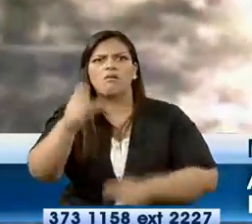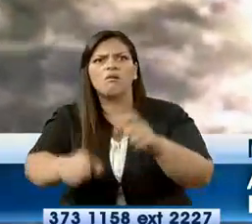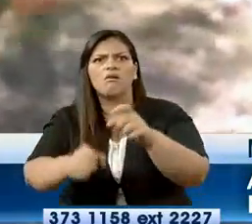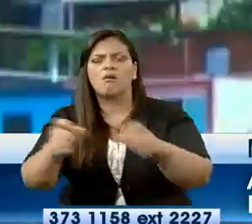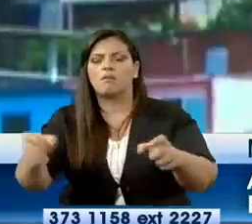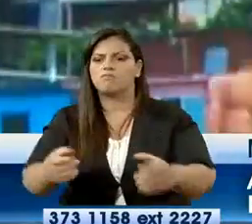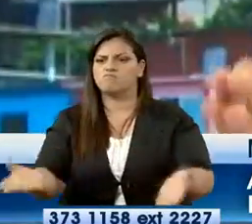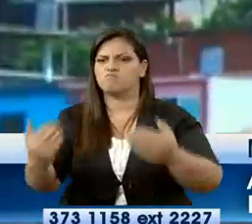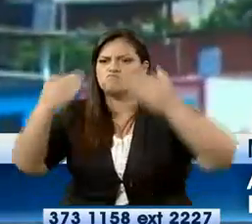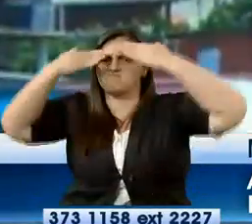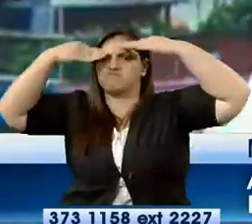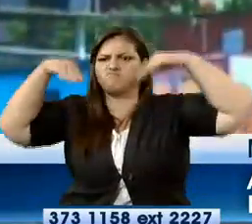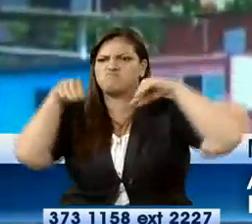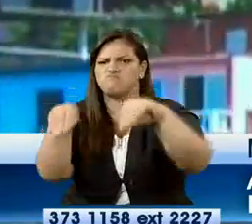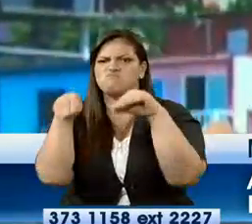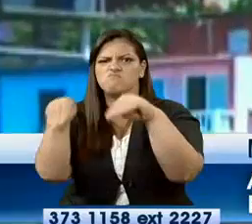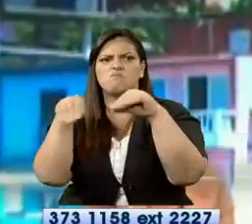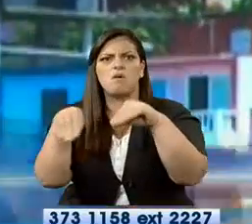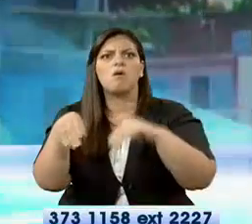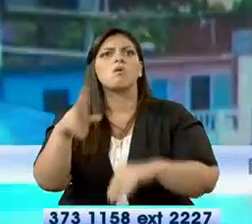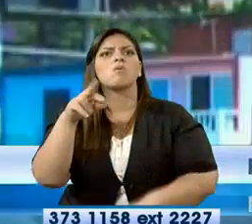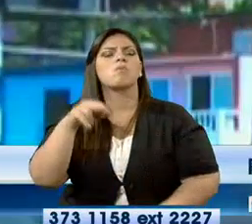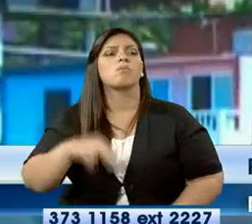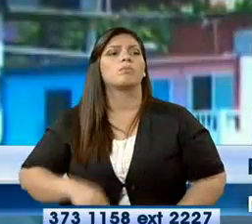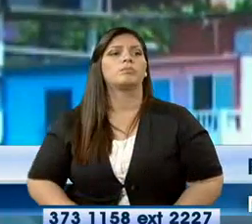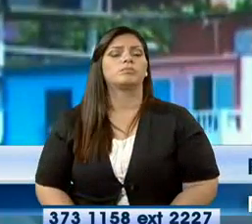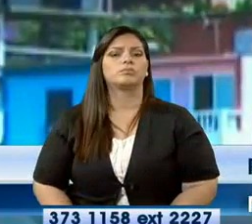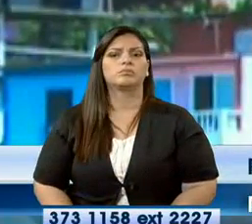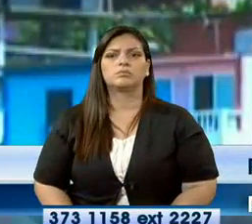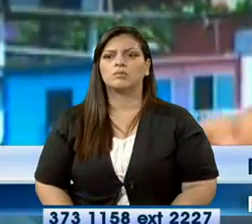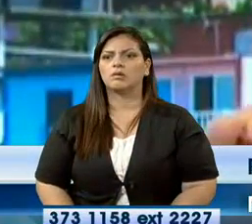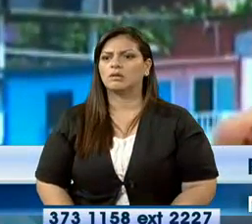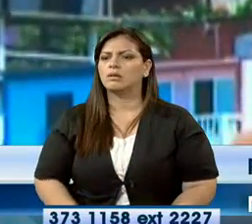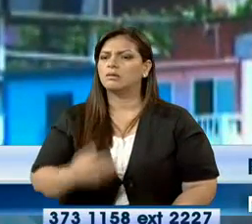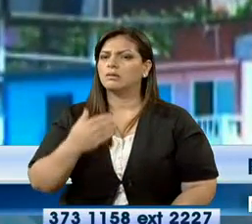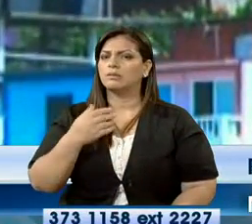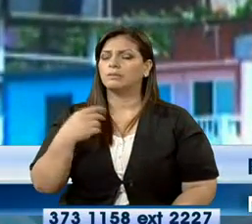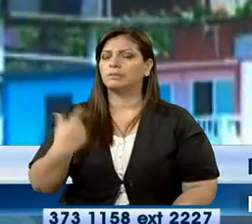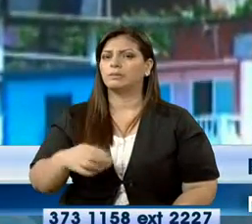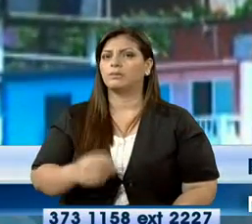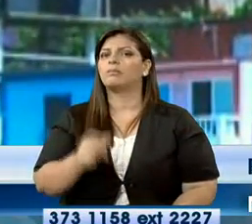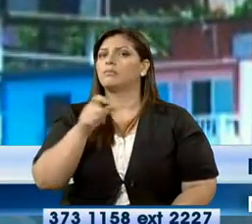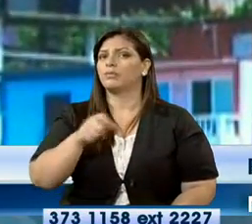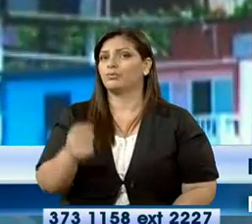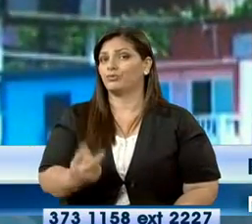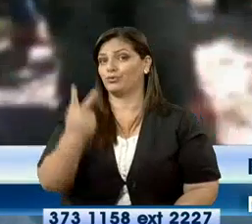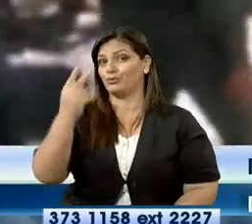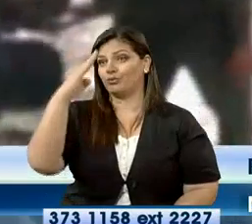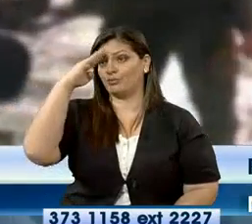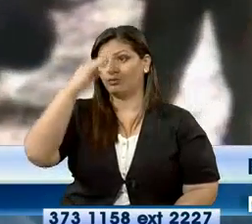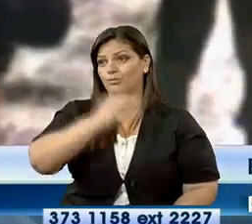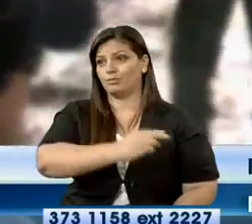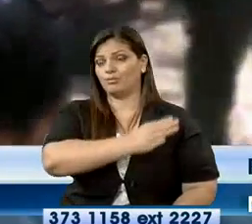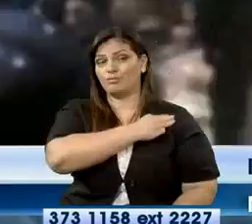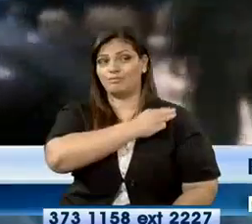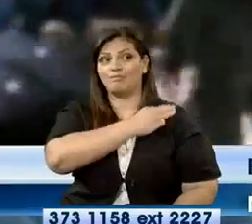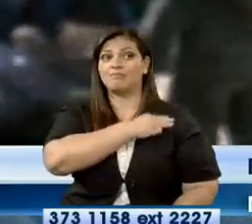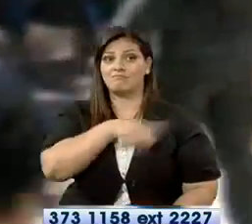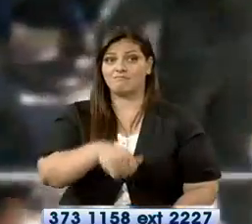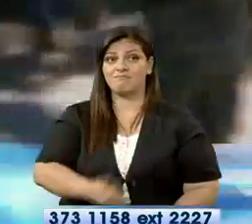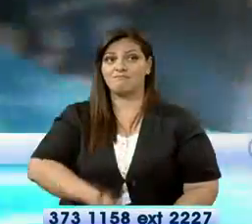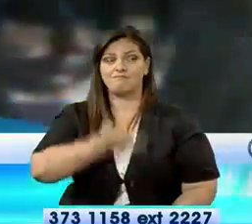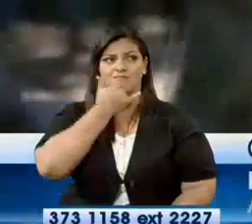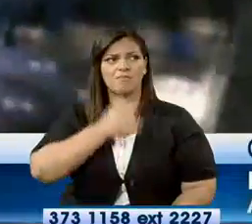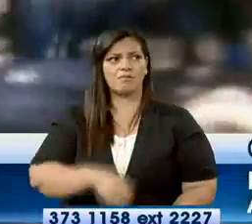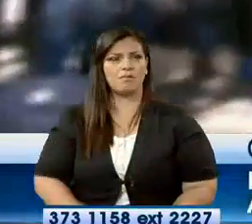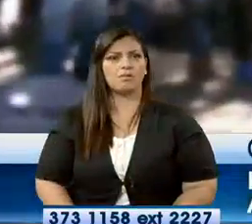activo. Están identificadas esas dos personas, son militares, cometieron un gravísimo error. Que los videos datan de hace un año,